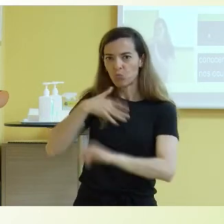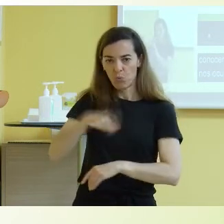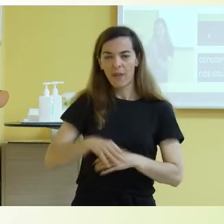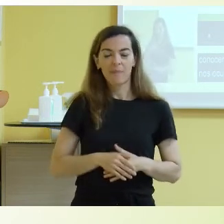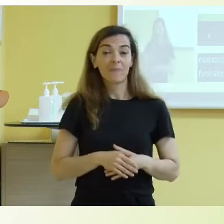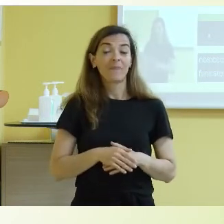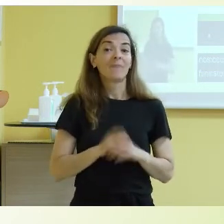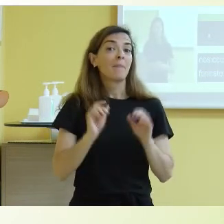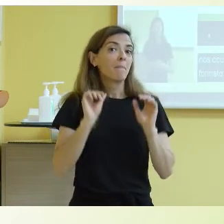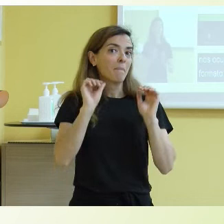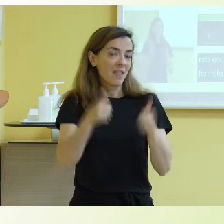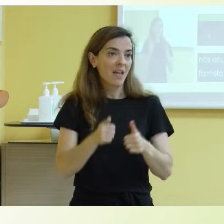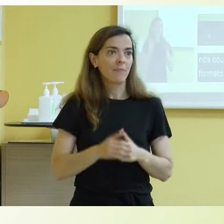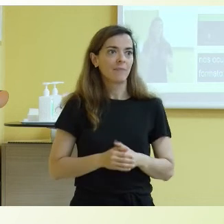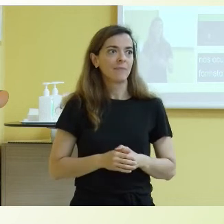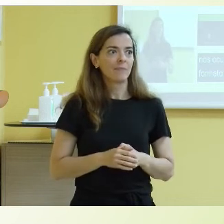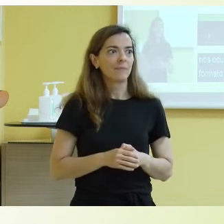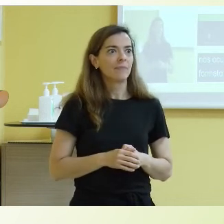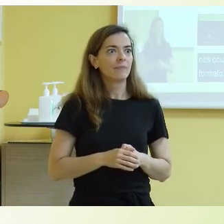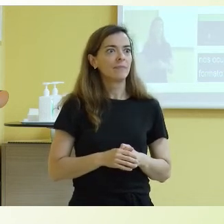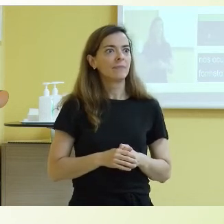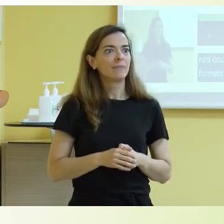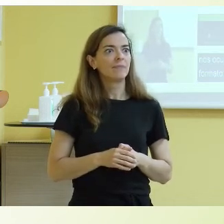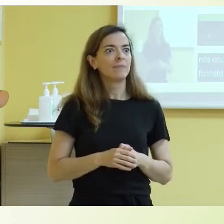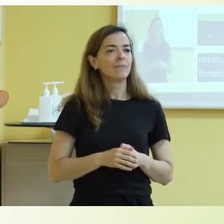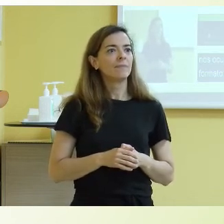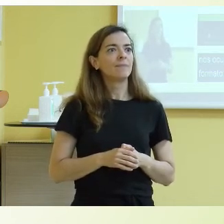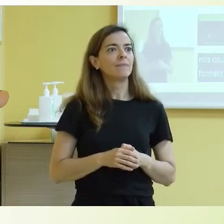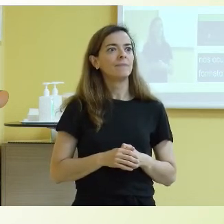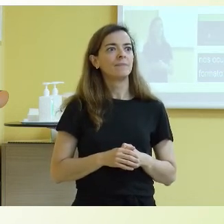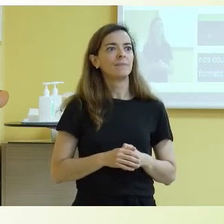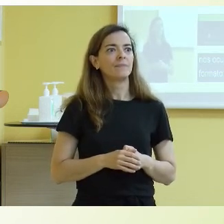Para empezar, un segundo.